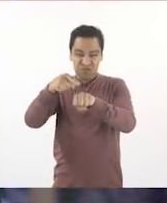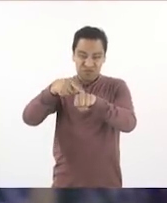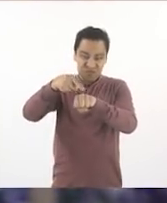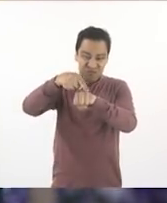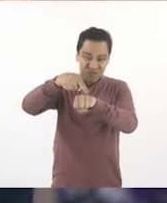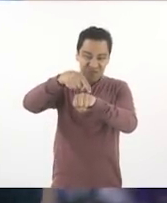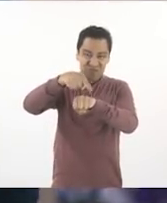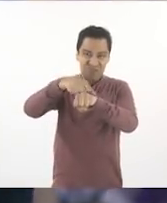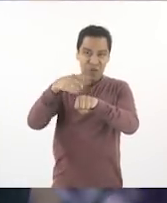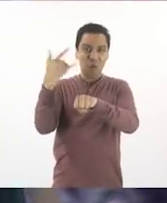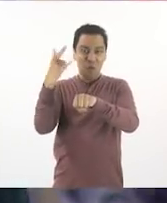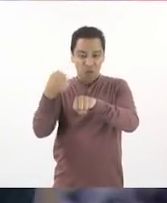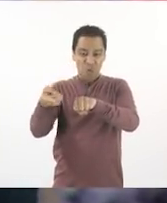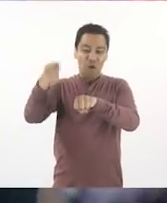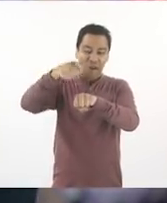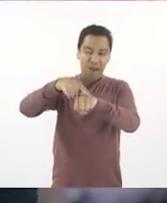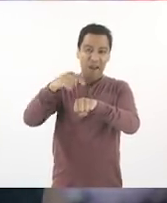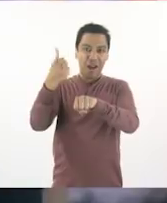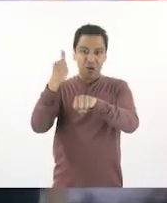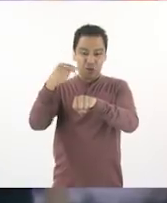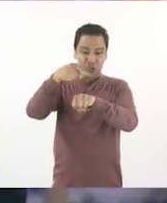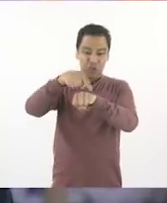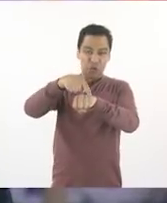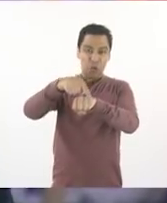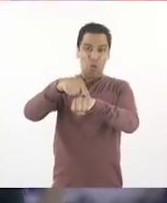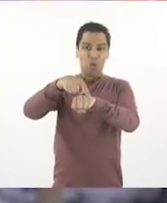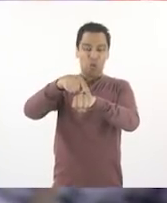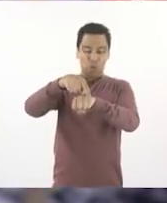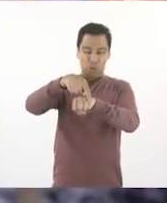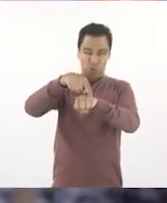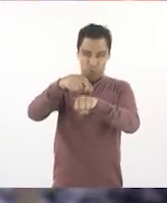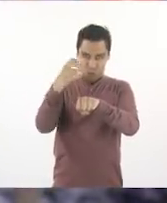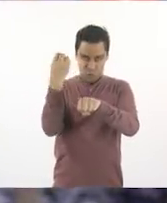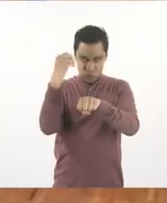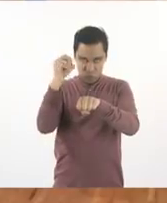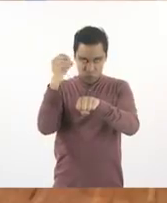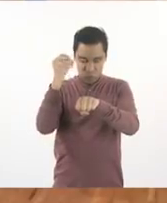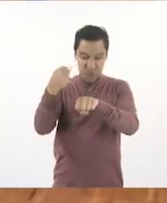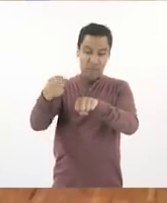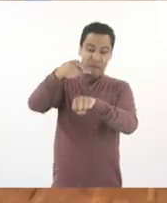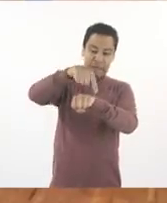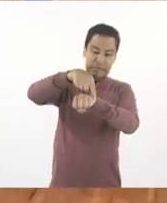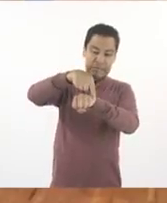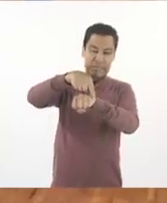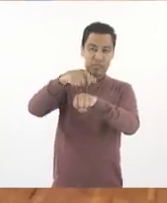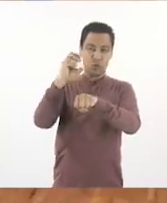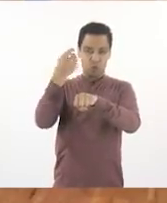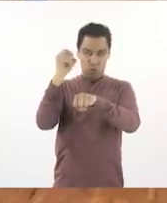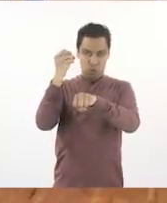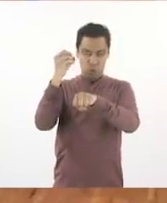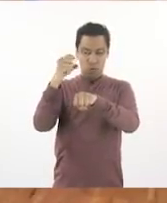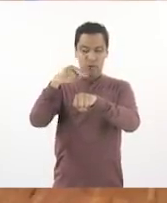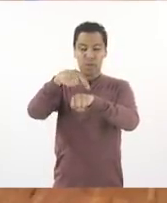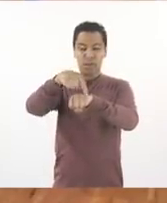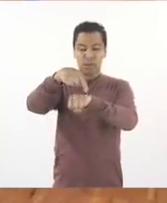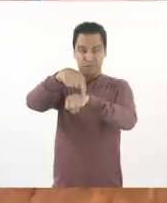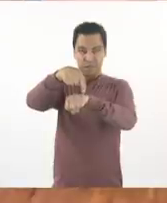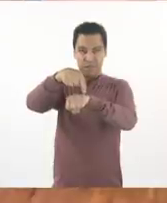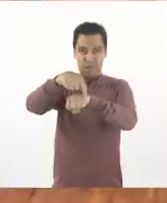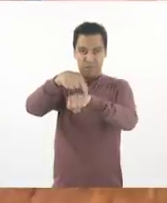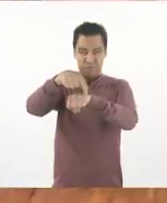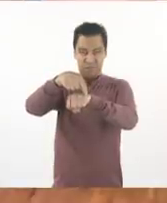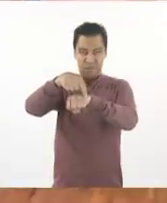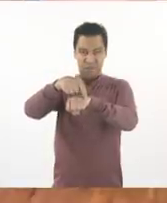junio, julio, agosto, septiembre, octubre. Octubre tiene 31 días. 31 días, porque muy cayó bien. En el huesito